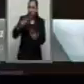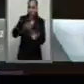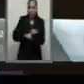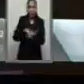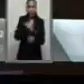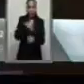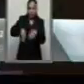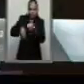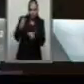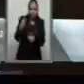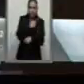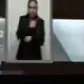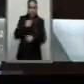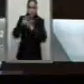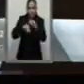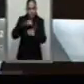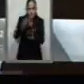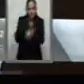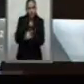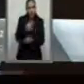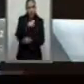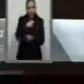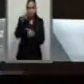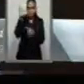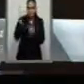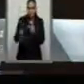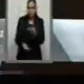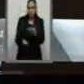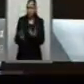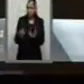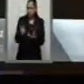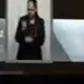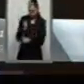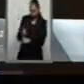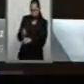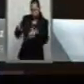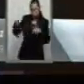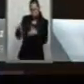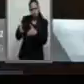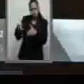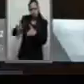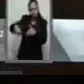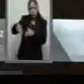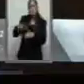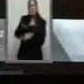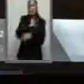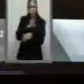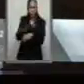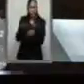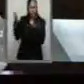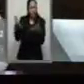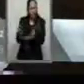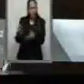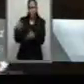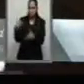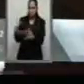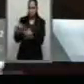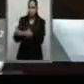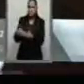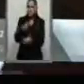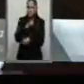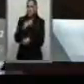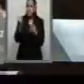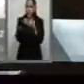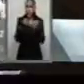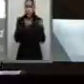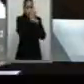Distrito Federal. La autonomía es viable y sobre todo es algo que debió otorgarse a la par de los demás